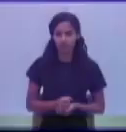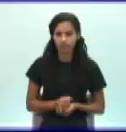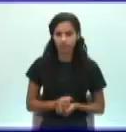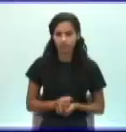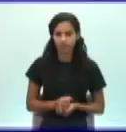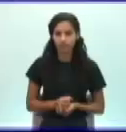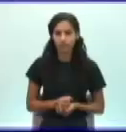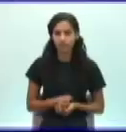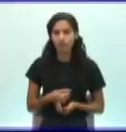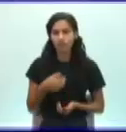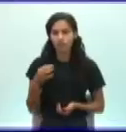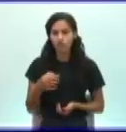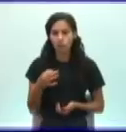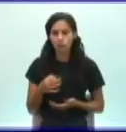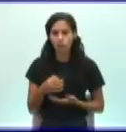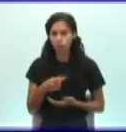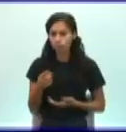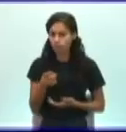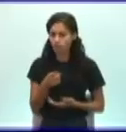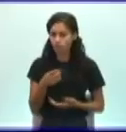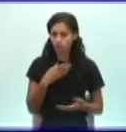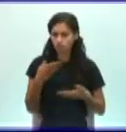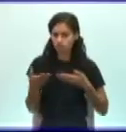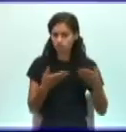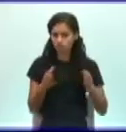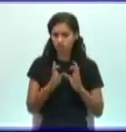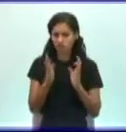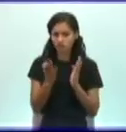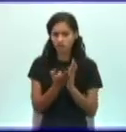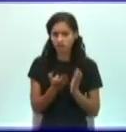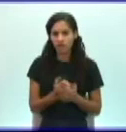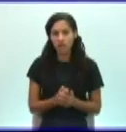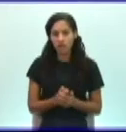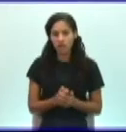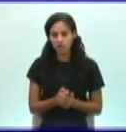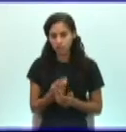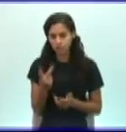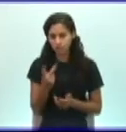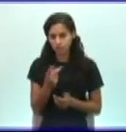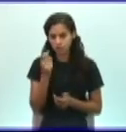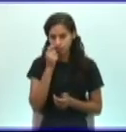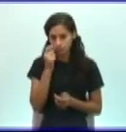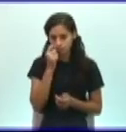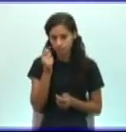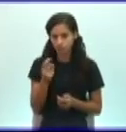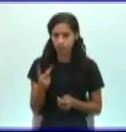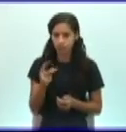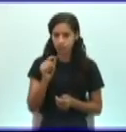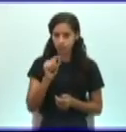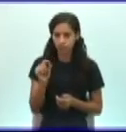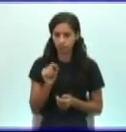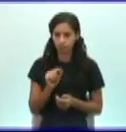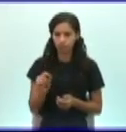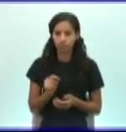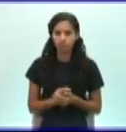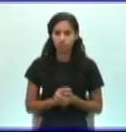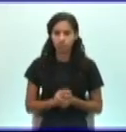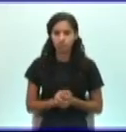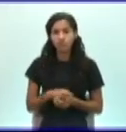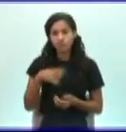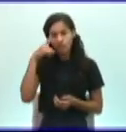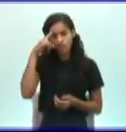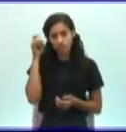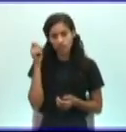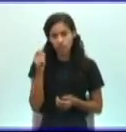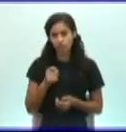Estoy segura que comentaron con sus familiares René, Raúl. Exactamente, son